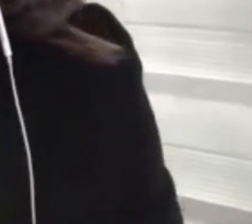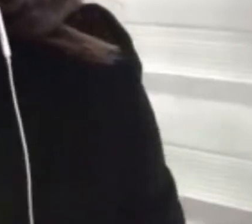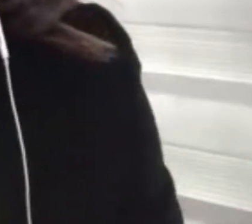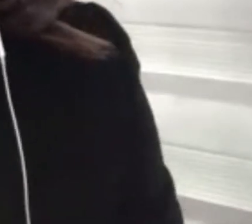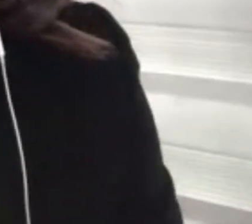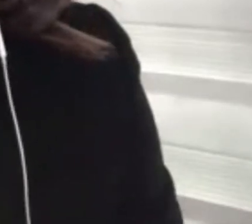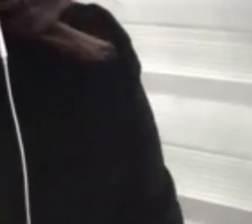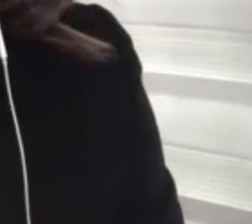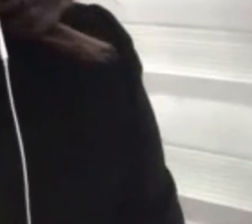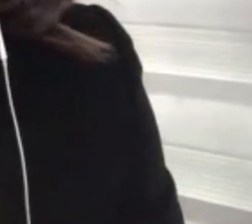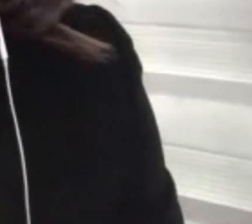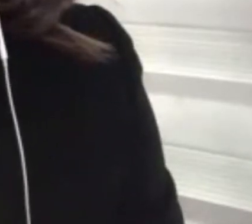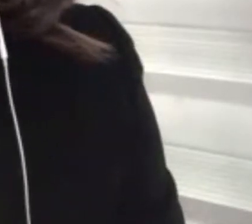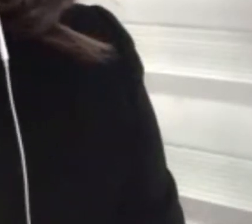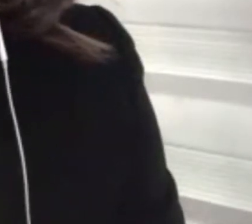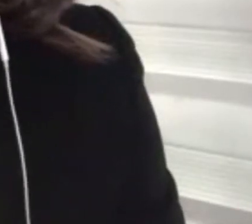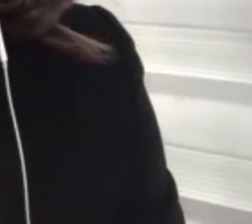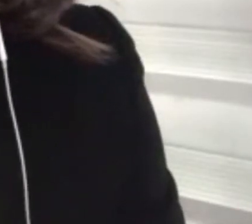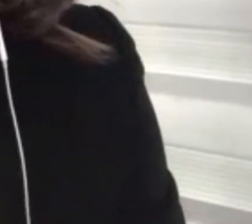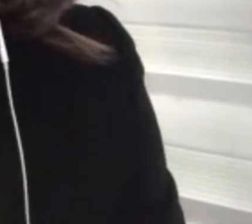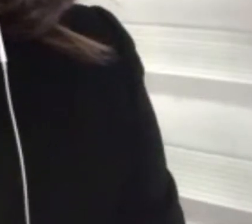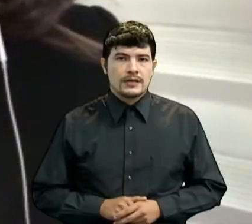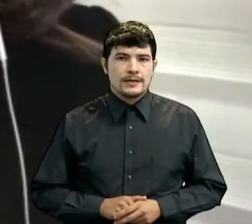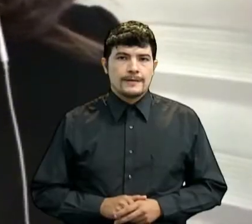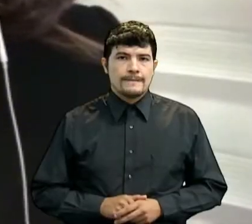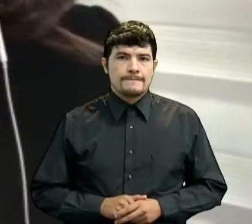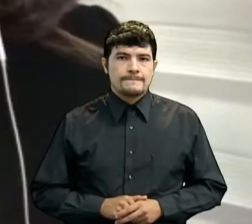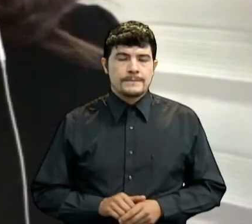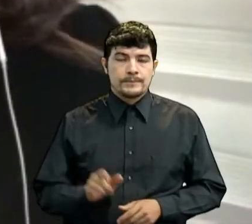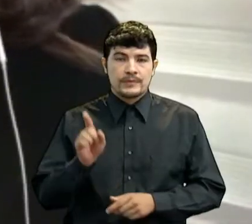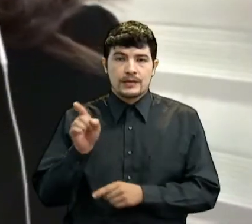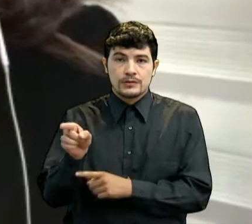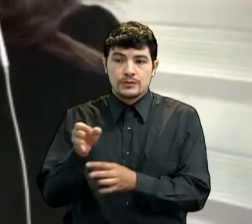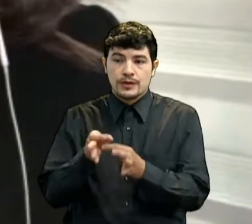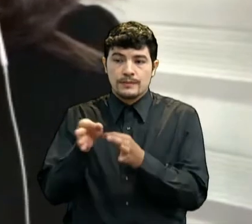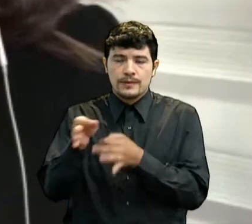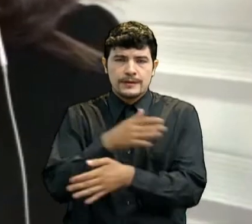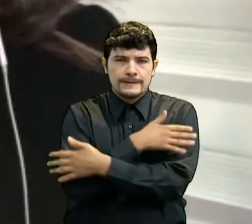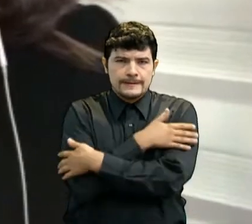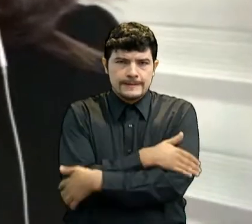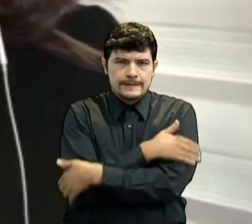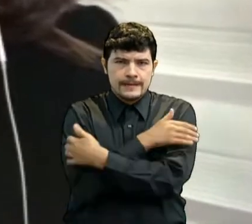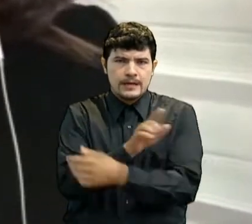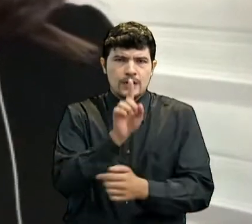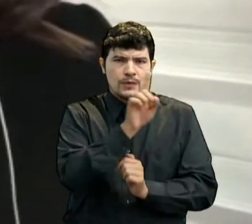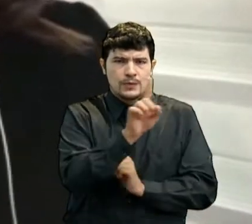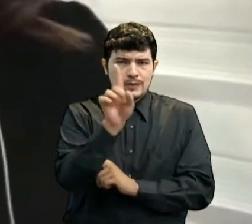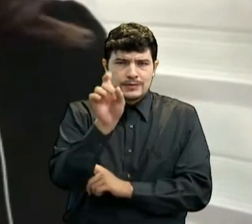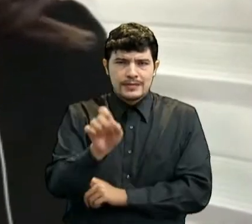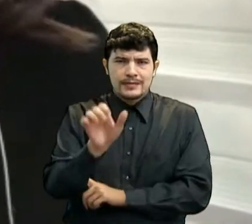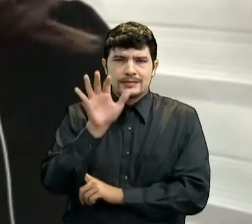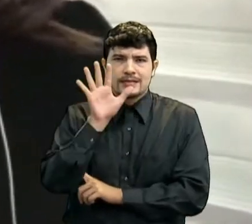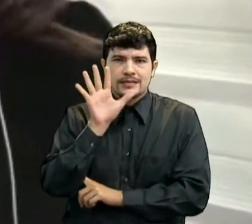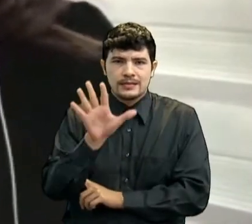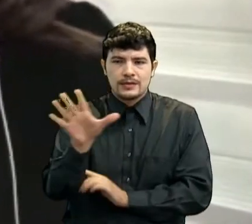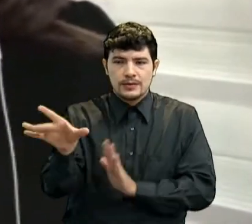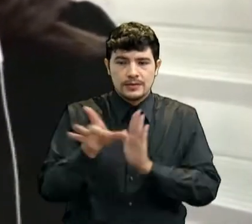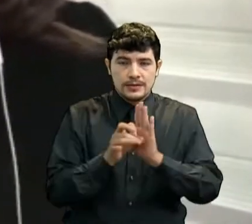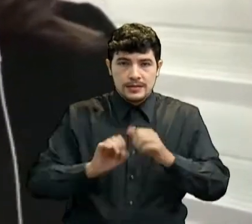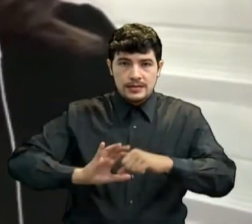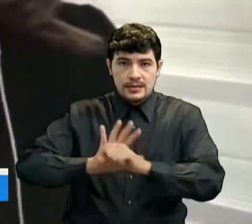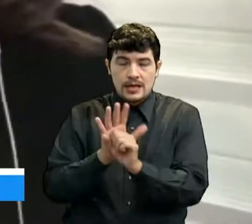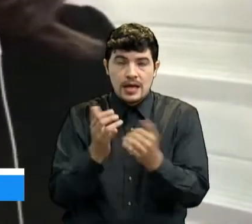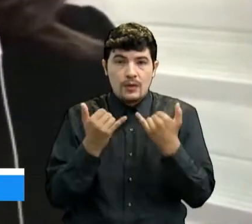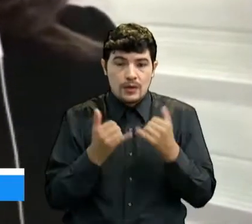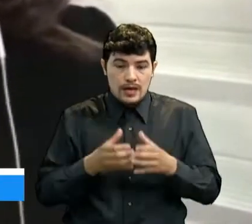En Pamplona hay 165 contagios de COVID-19, es por eso que las campañas de prevención no paran. Esa vez el Escuadrón Móvil salió